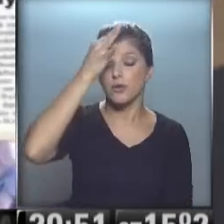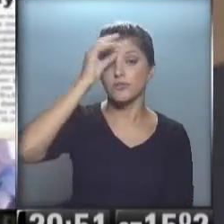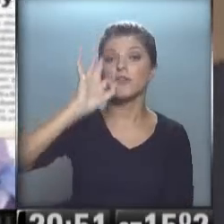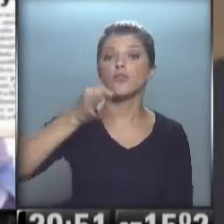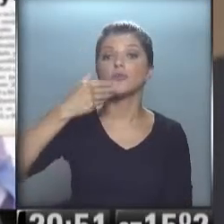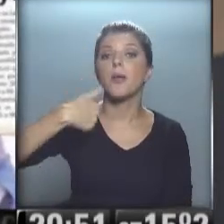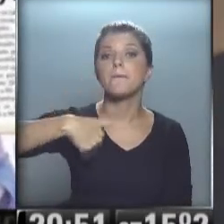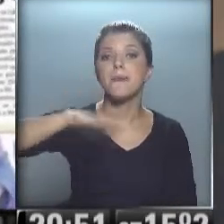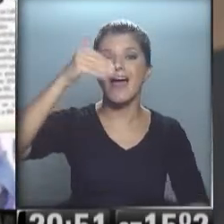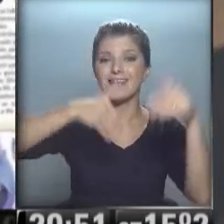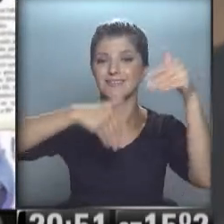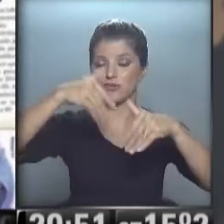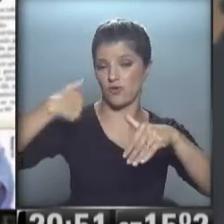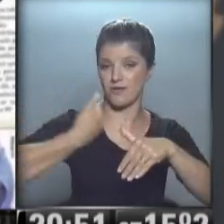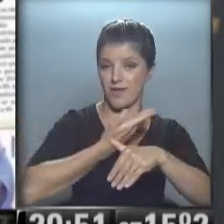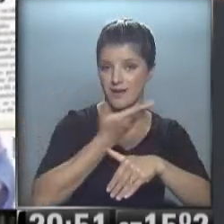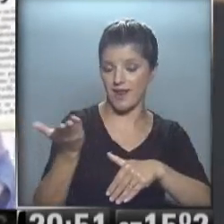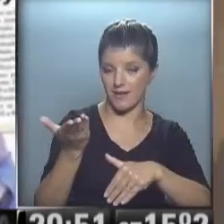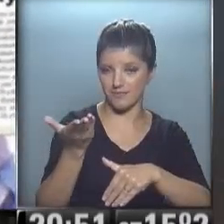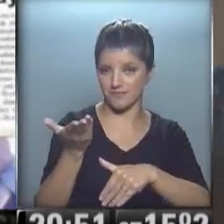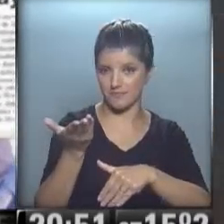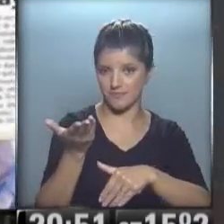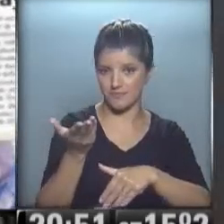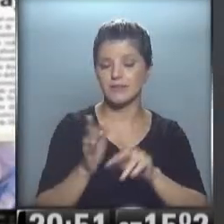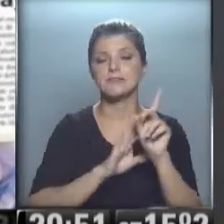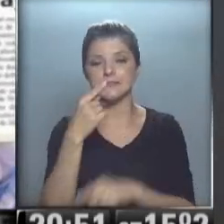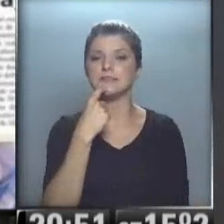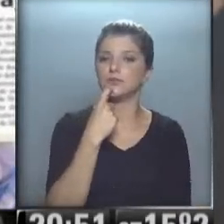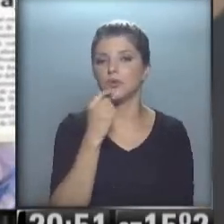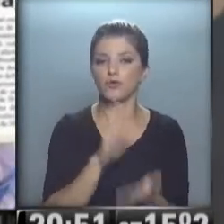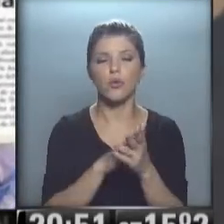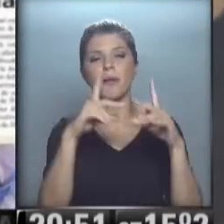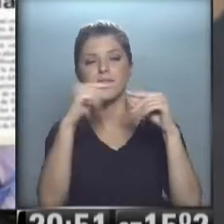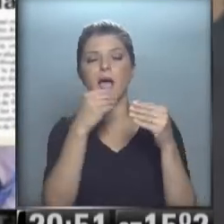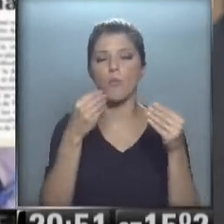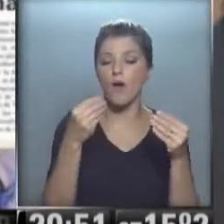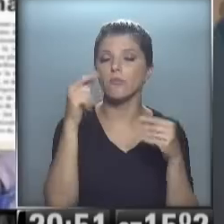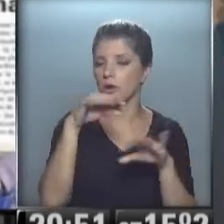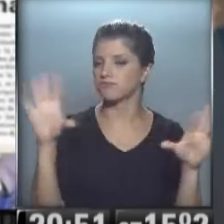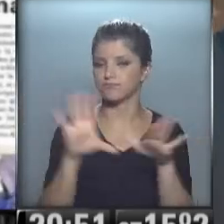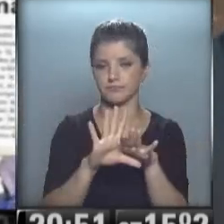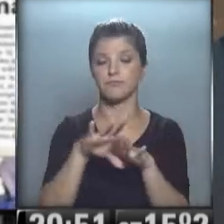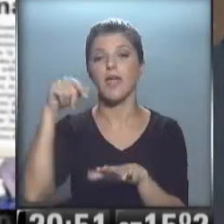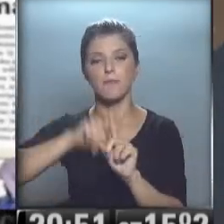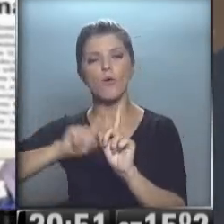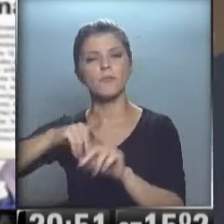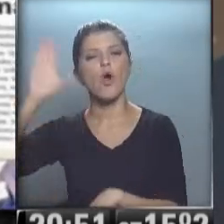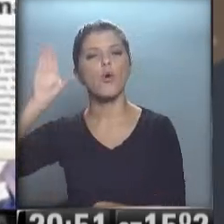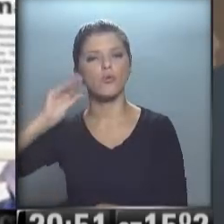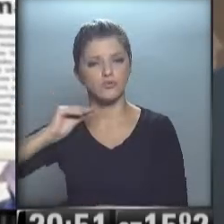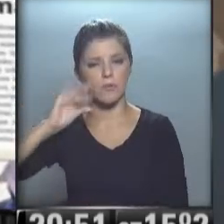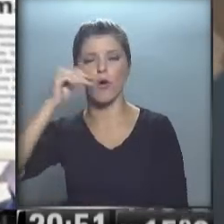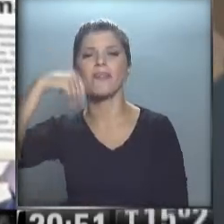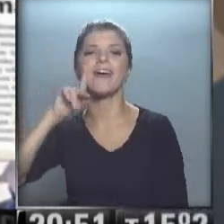a realizar las elecciones generales en Bolivia. Había dudas respecto de la fecha. Estamos escuchando justamente a Daniel